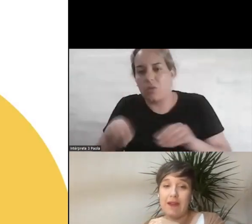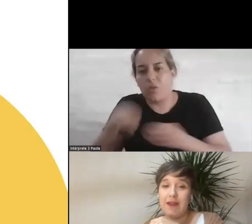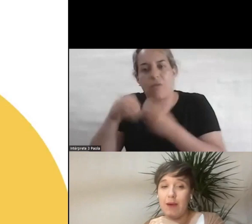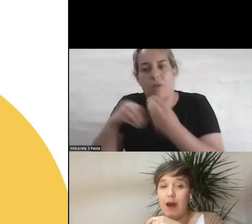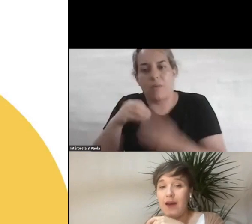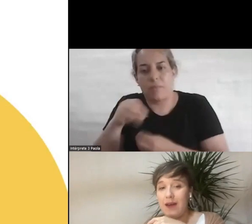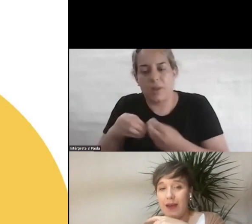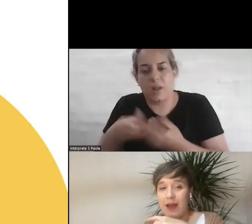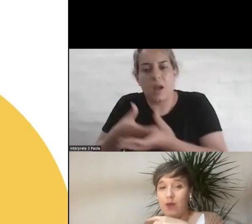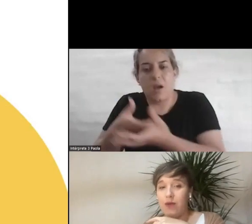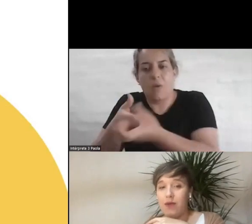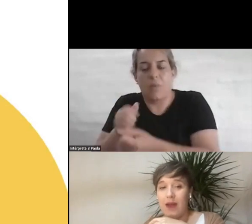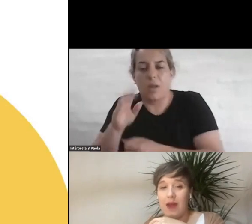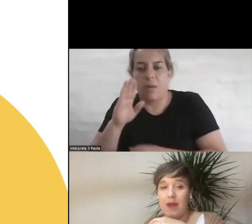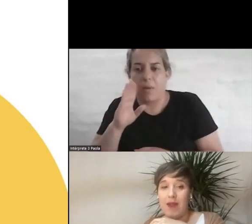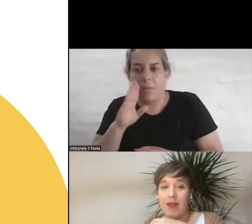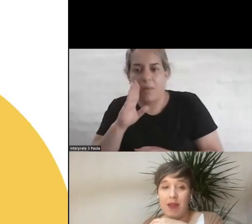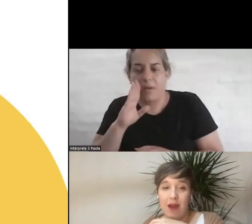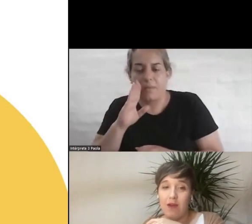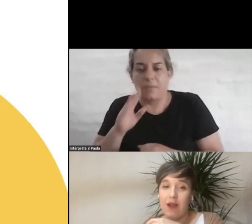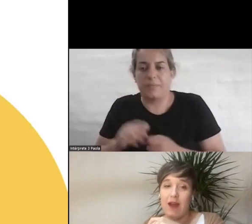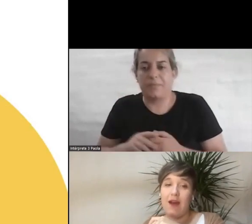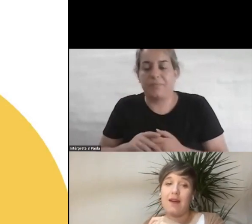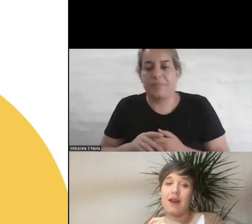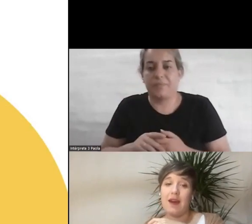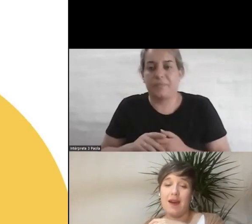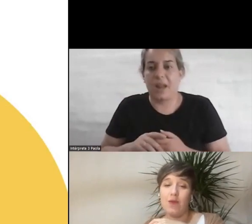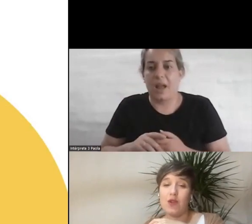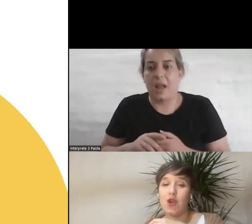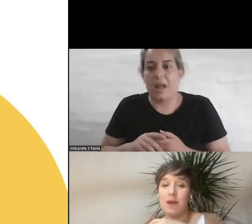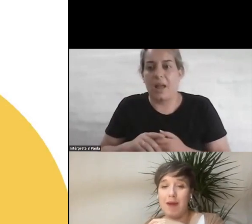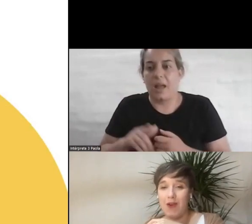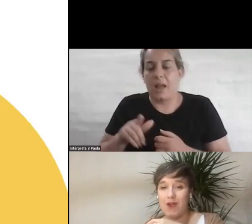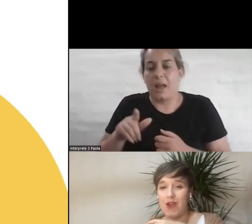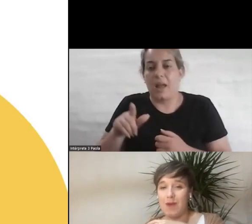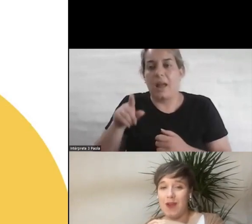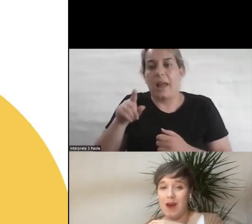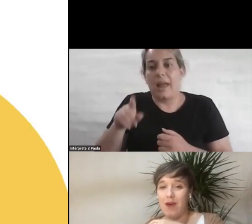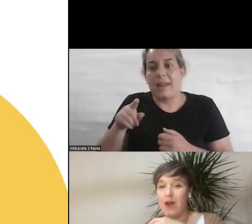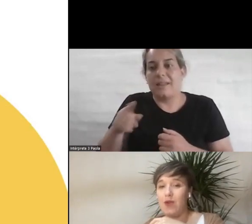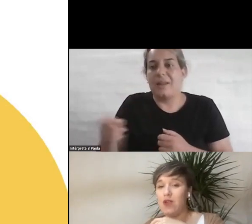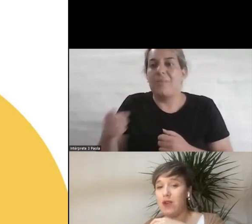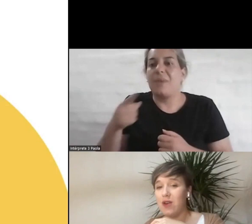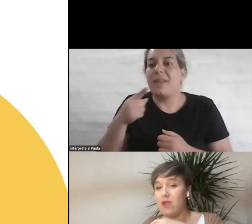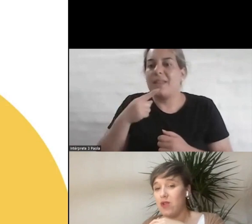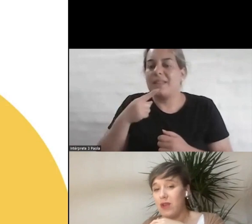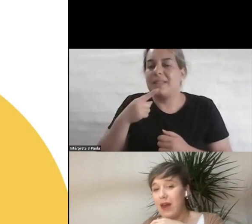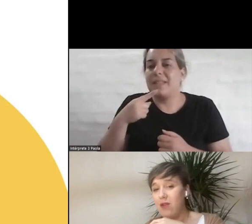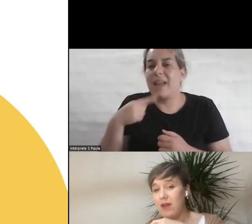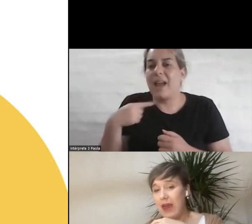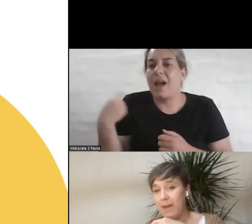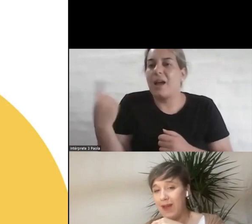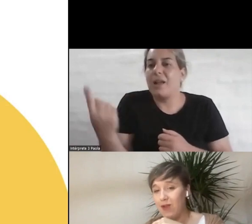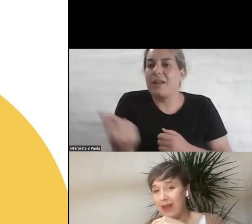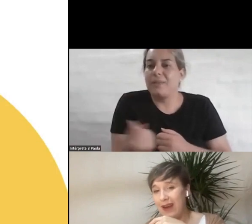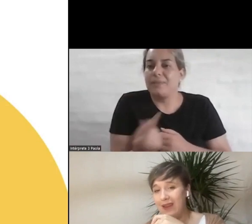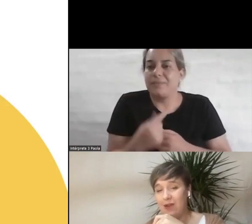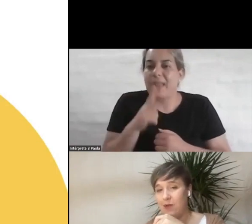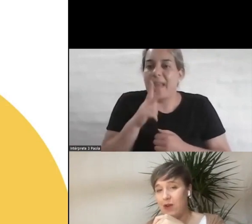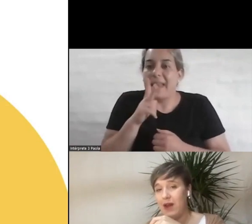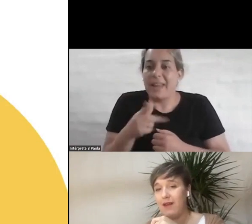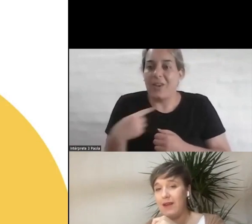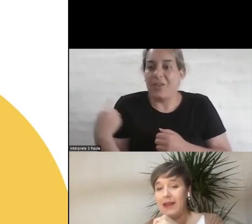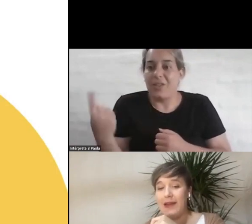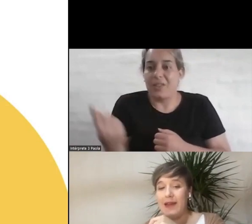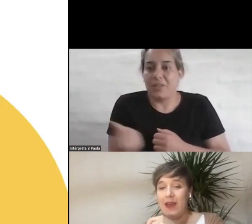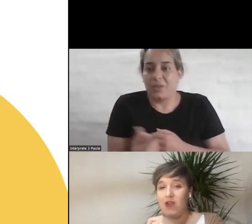En definitiva, Luz me decía, ¿no? que era nuestro bebé con síndrome de Down, era nuestro hijo soñado y amado, tal y